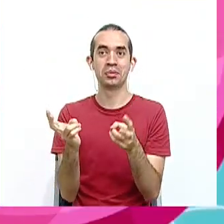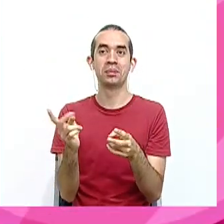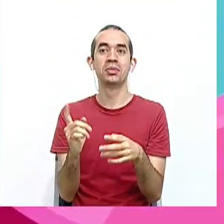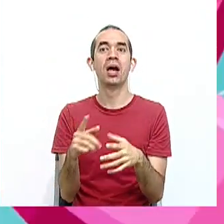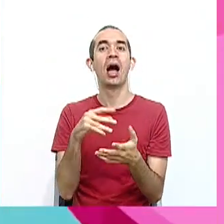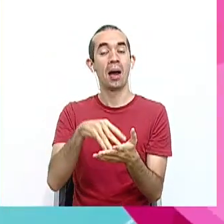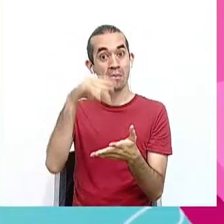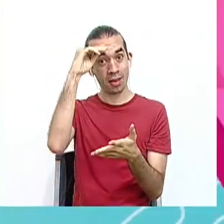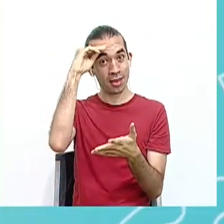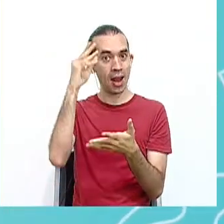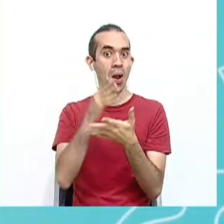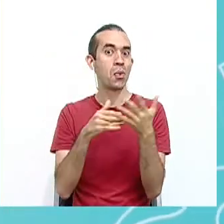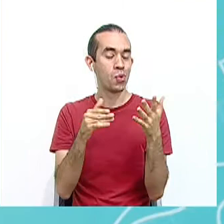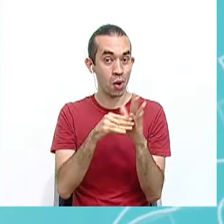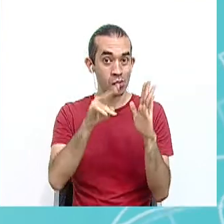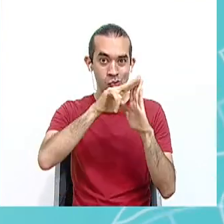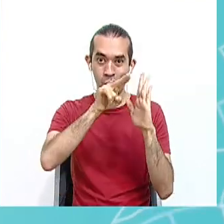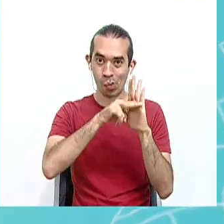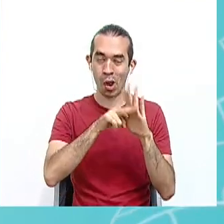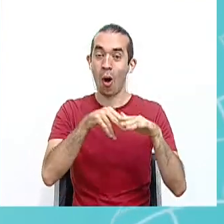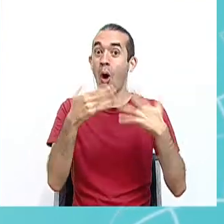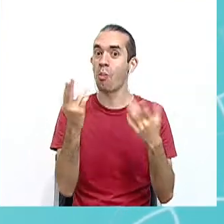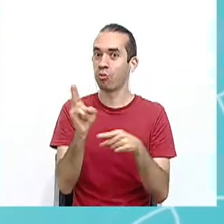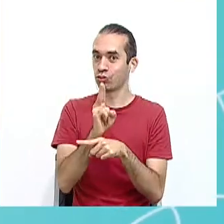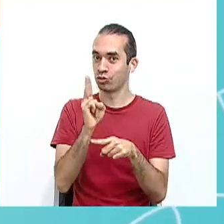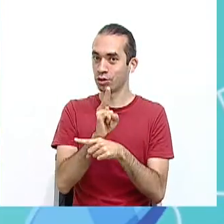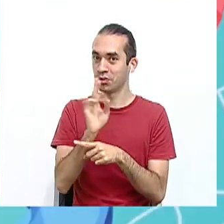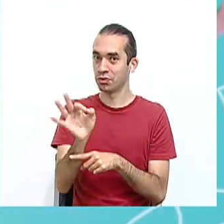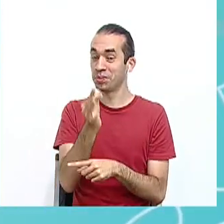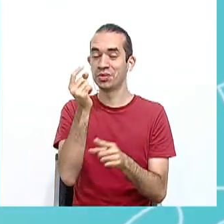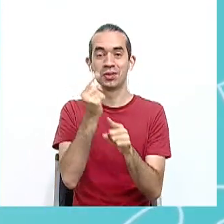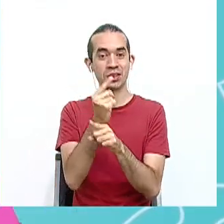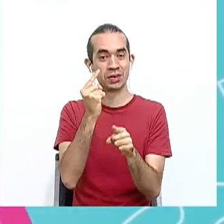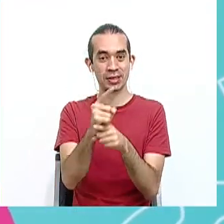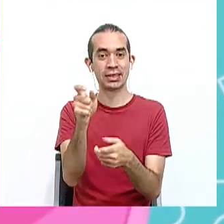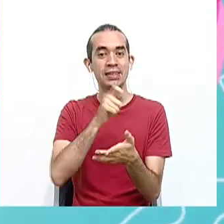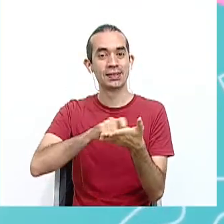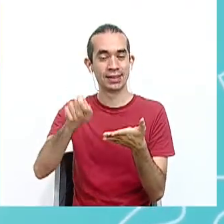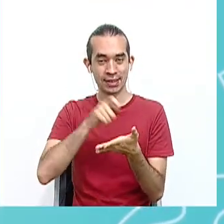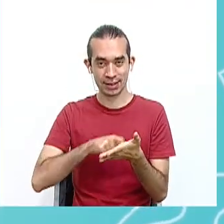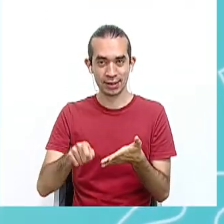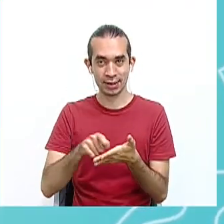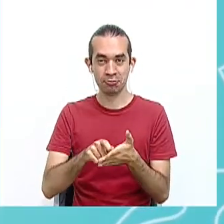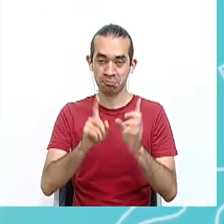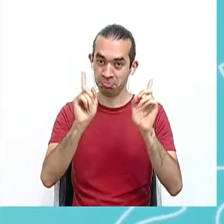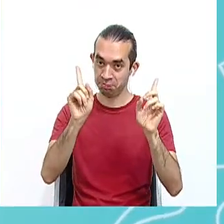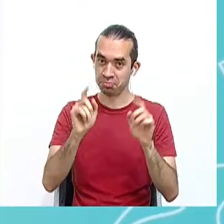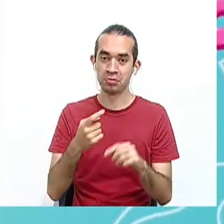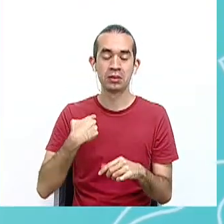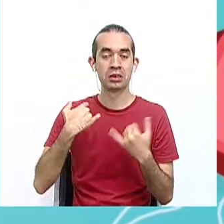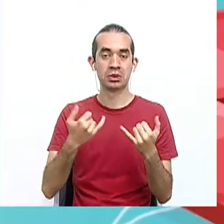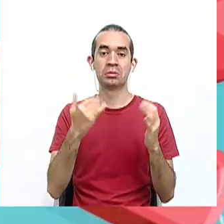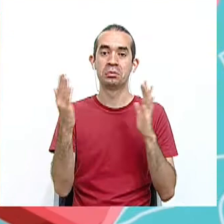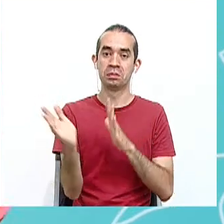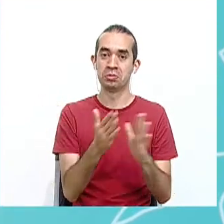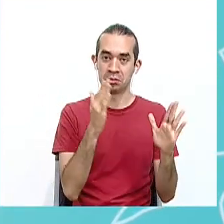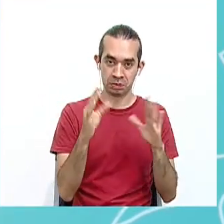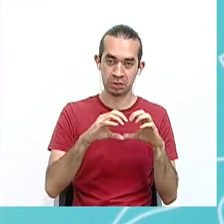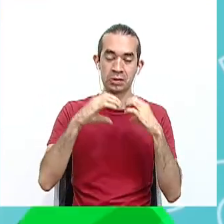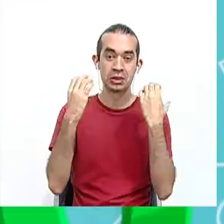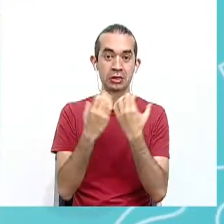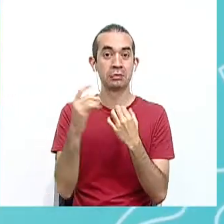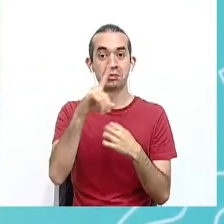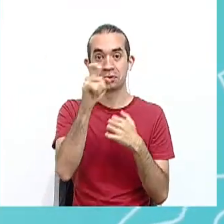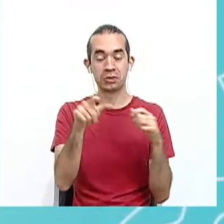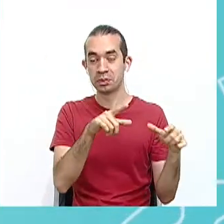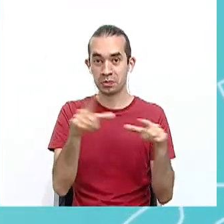aprender algunas normas de cómo emplearlo apropiadamente en la escritura. Pero antes, ¿qué les parece si nos preparamos para la clase? Sí, ¿están